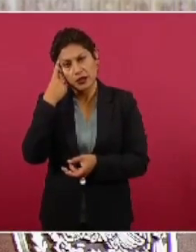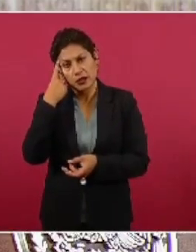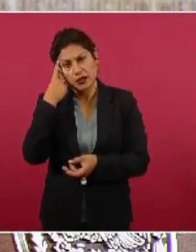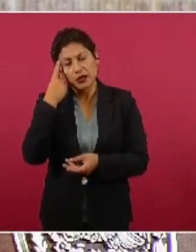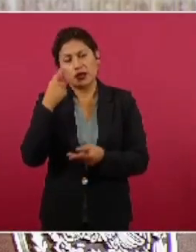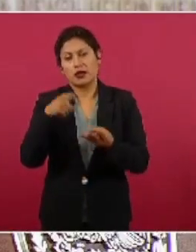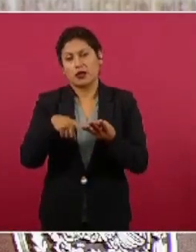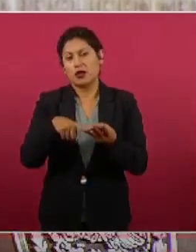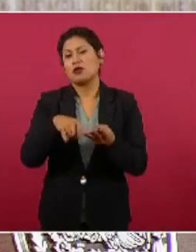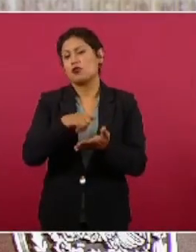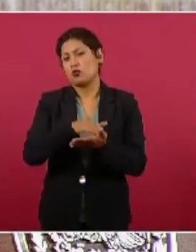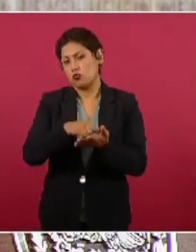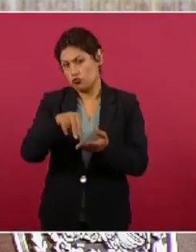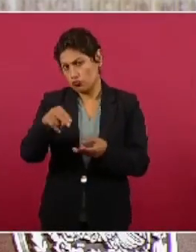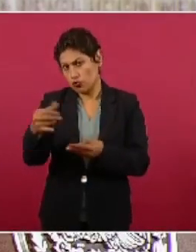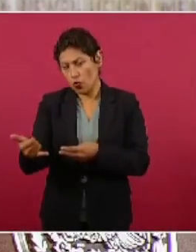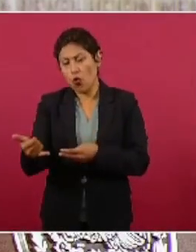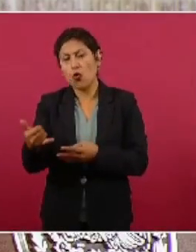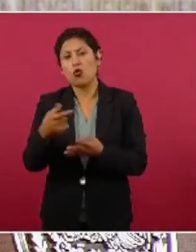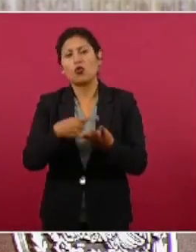Nueva York,